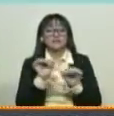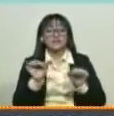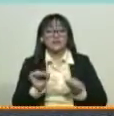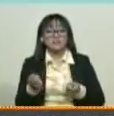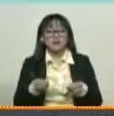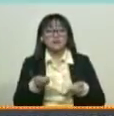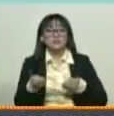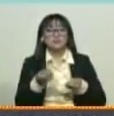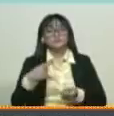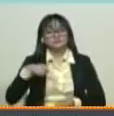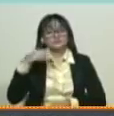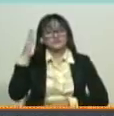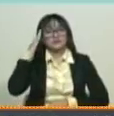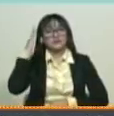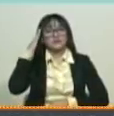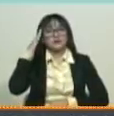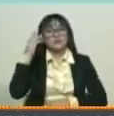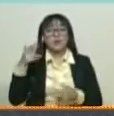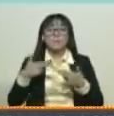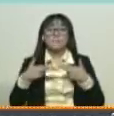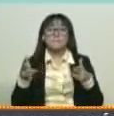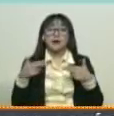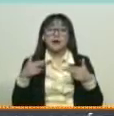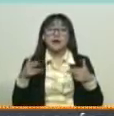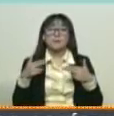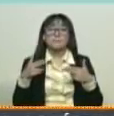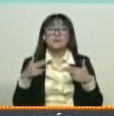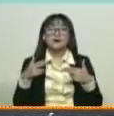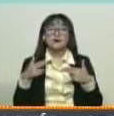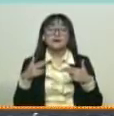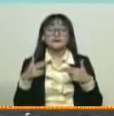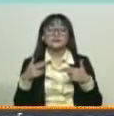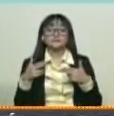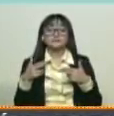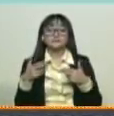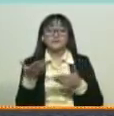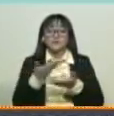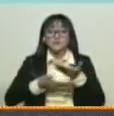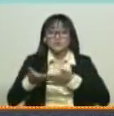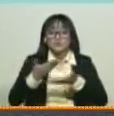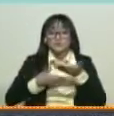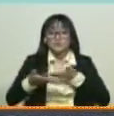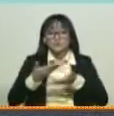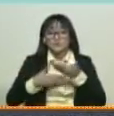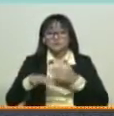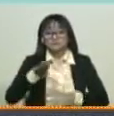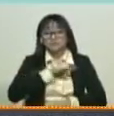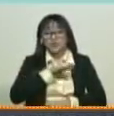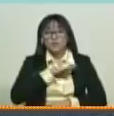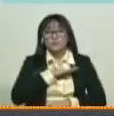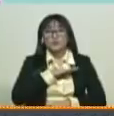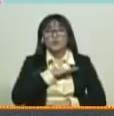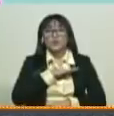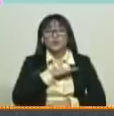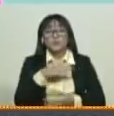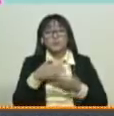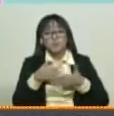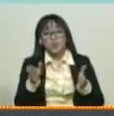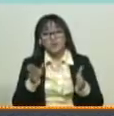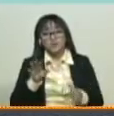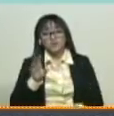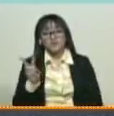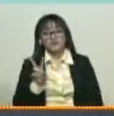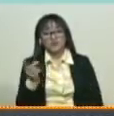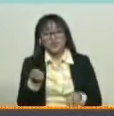porque sabemos que desde Panamá se legitima y se blanquea fondos provenientes del patrimonio público de nuestro